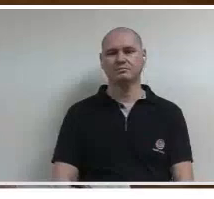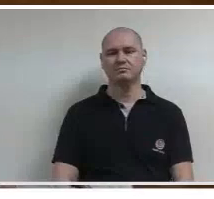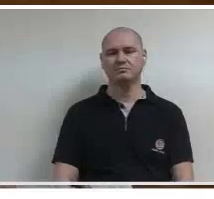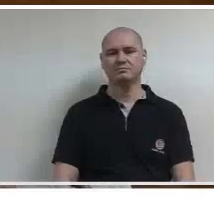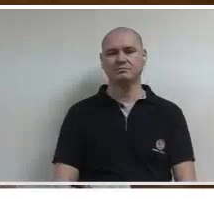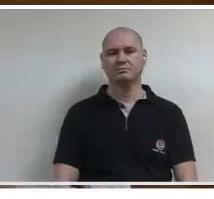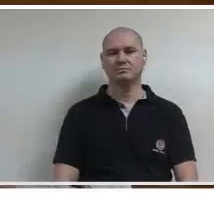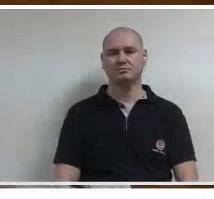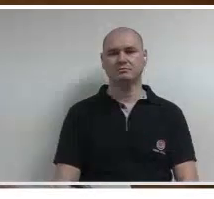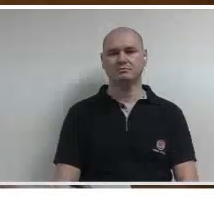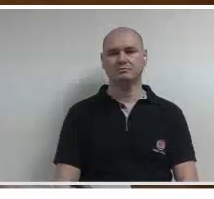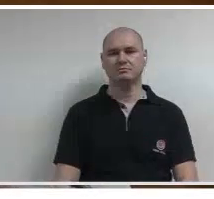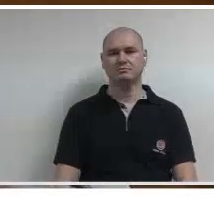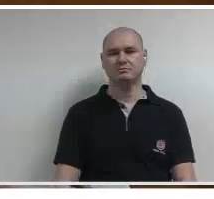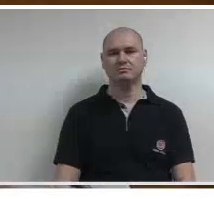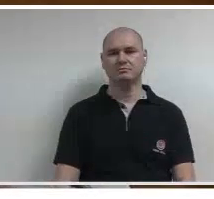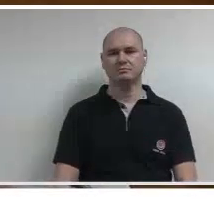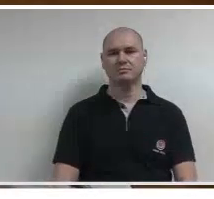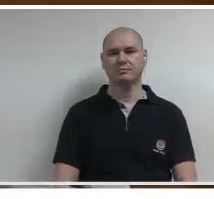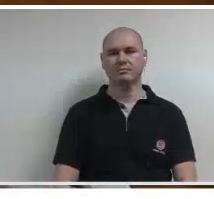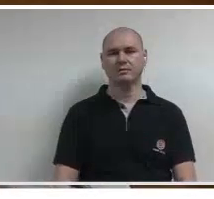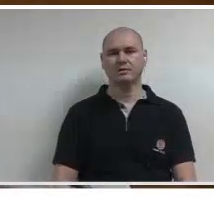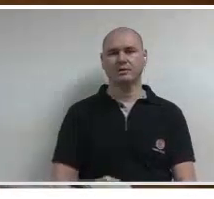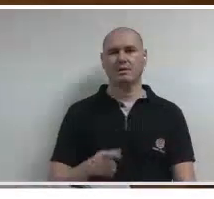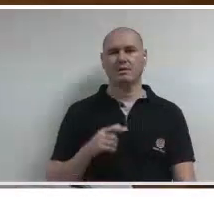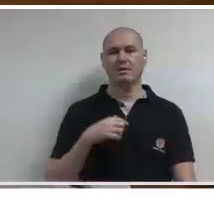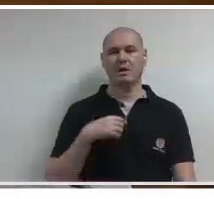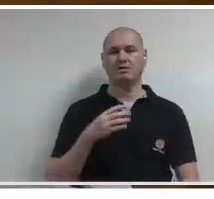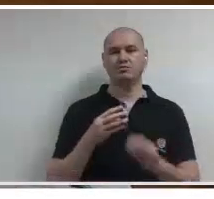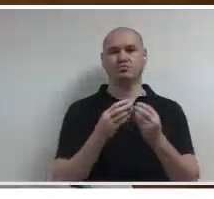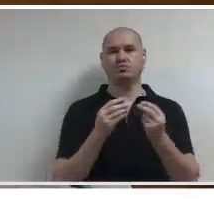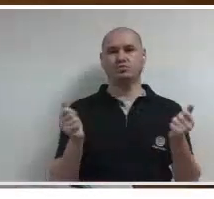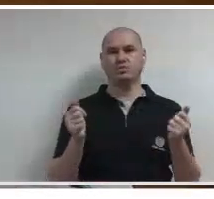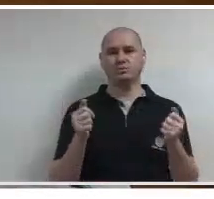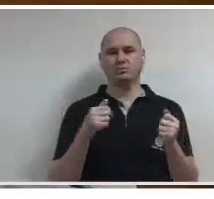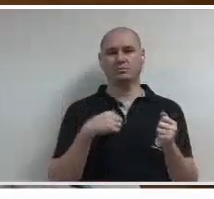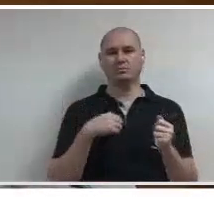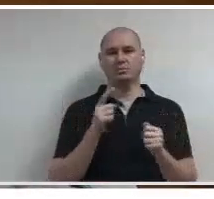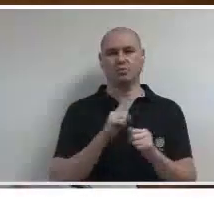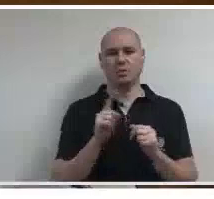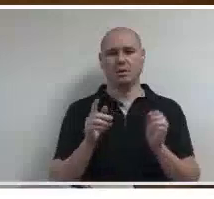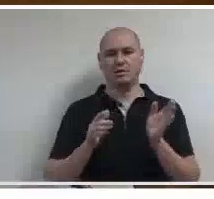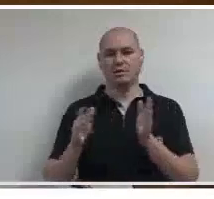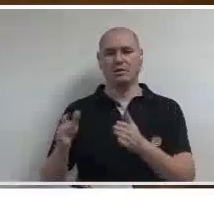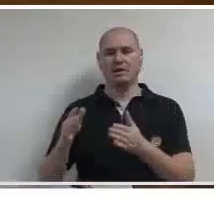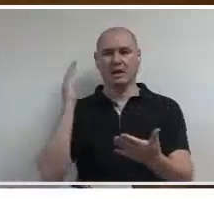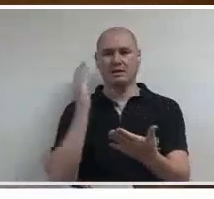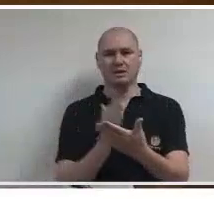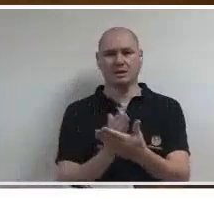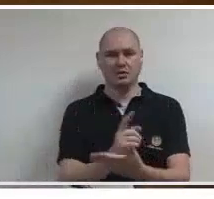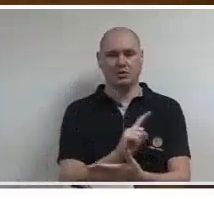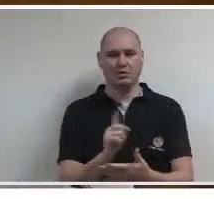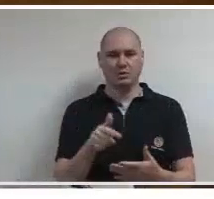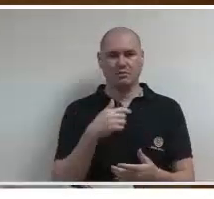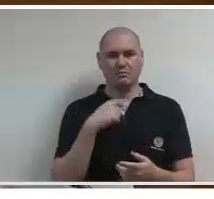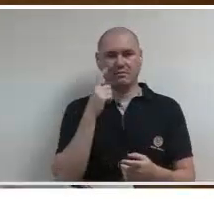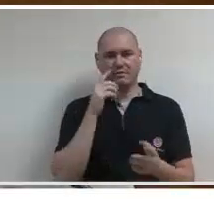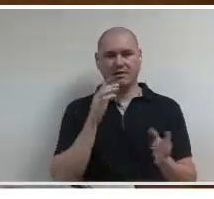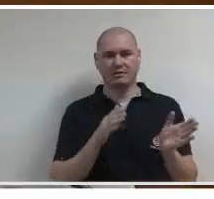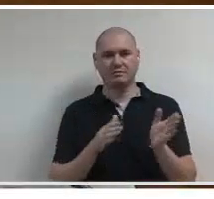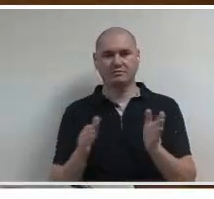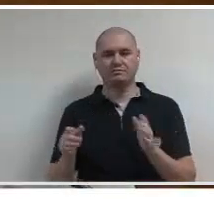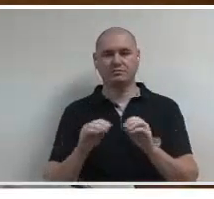hecho pe virus y qué va cue ya hecho concepto reparación de daños y ya hecho pe es igual un pe a ni